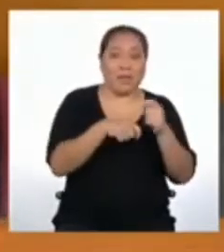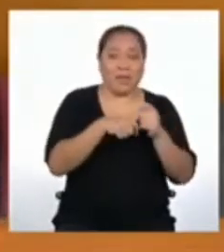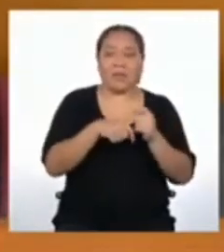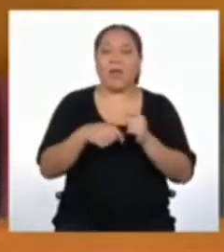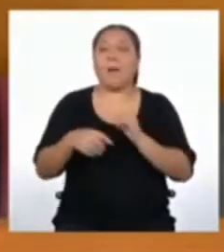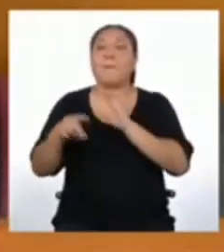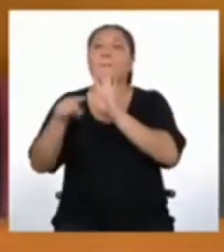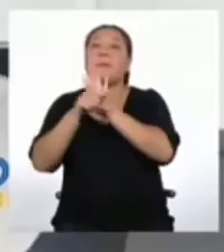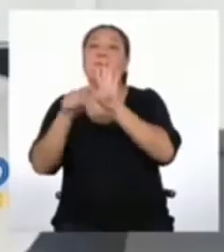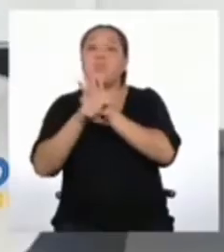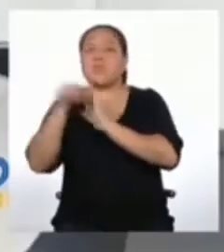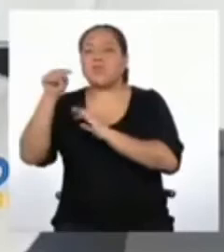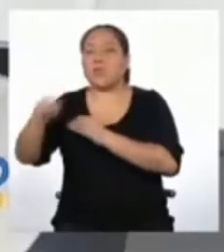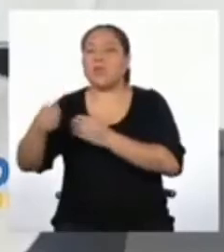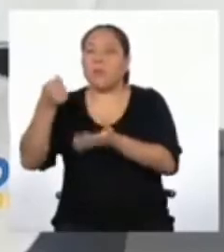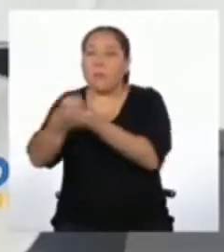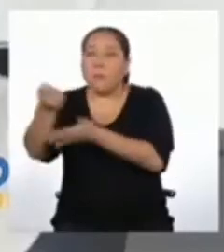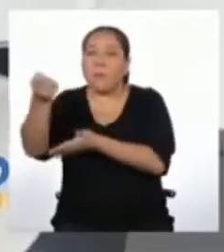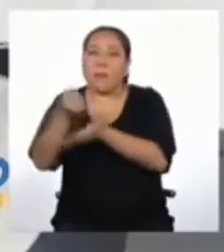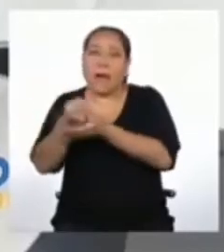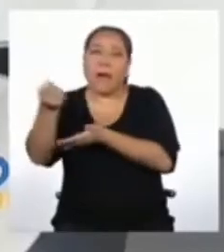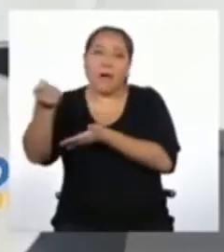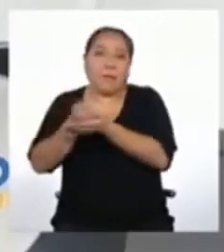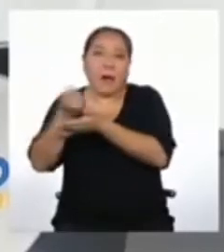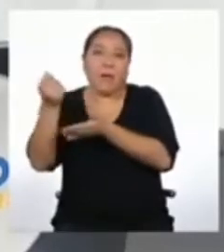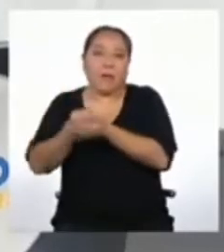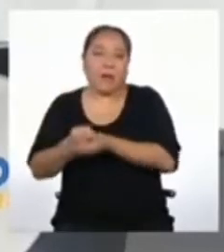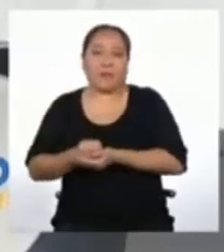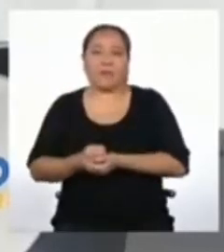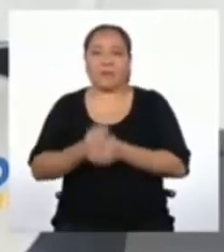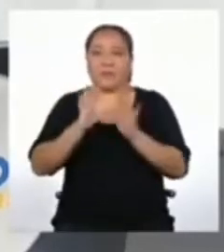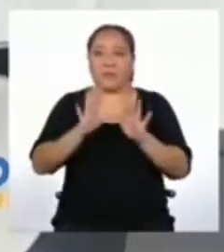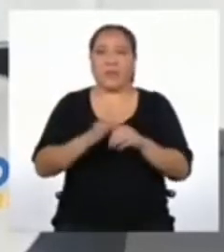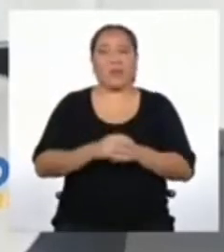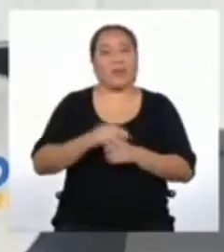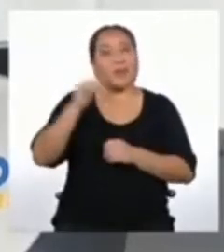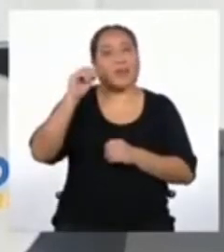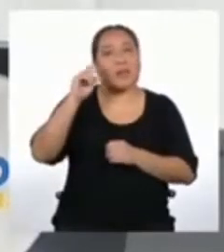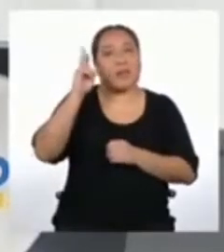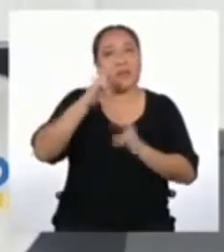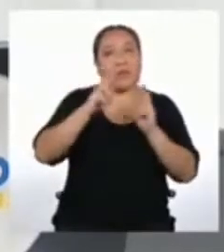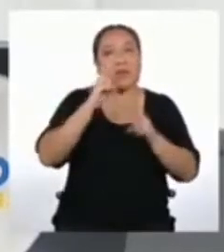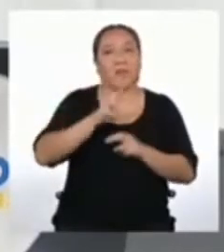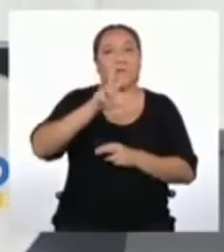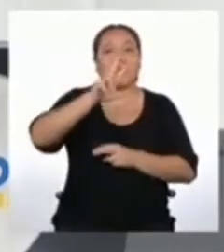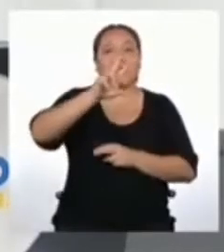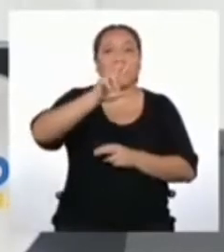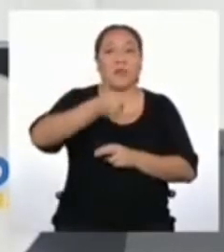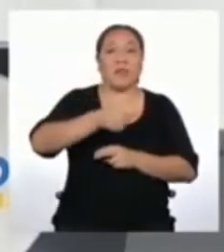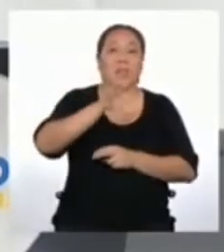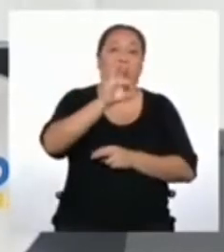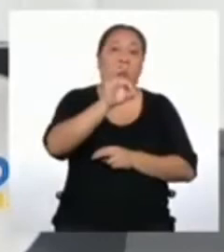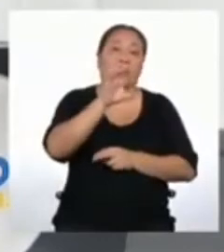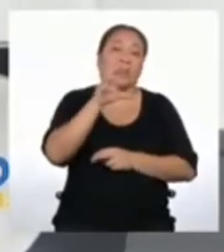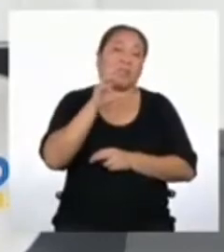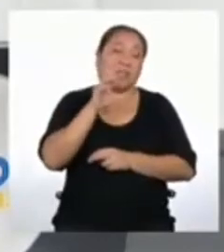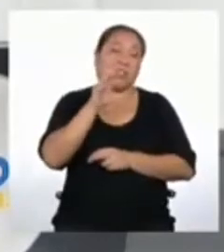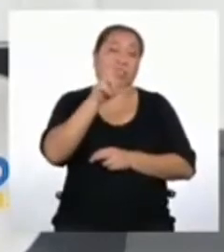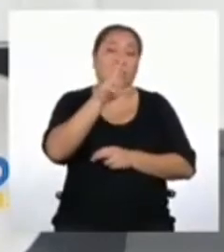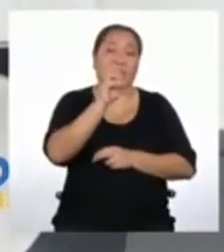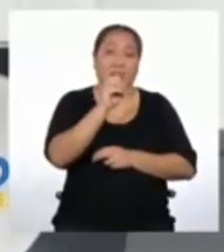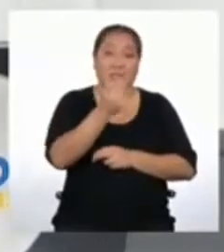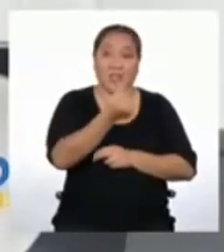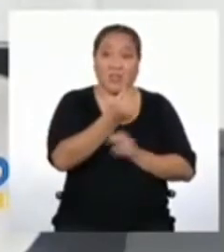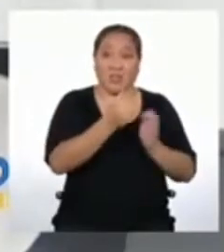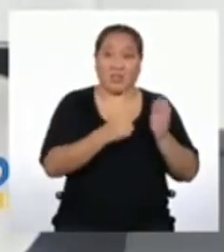gastos realizados. Vamos a ver. Hace un rato descubrimos que la venta total había sido de 3.930 soles. Sin